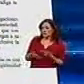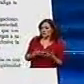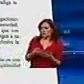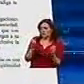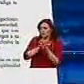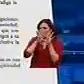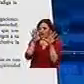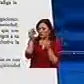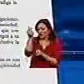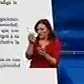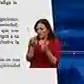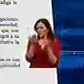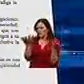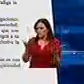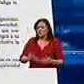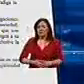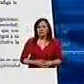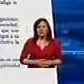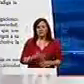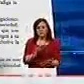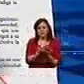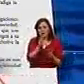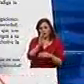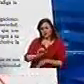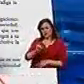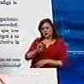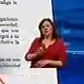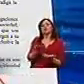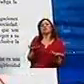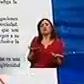esta naturaleza. Además, exige al Consejo Nacional Electoral